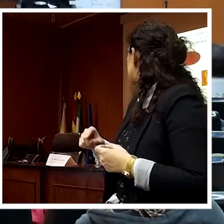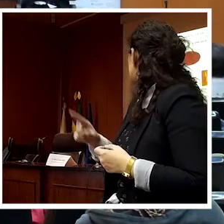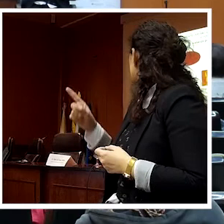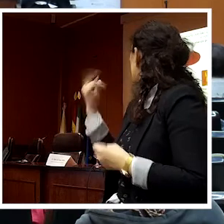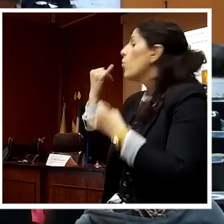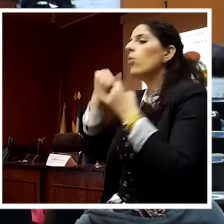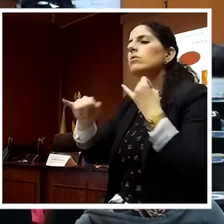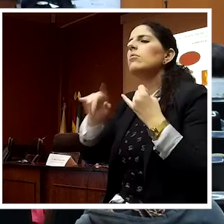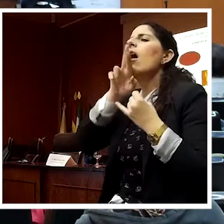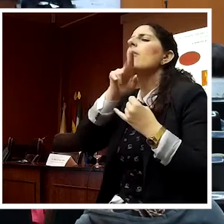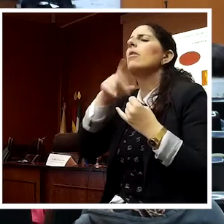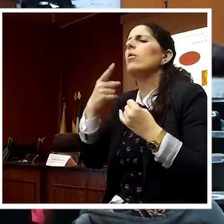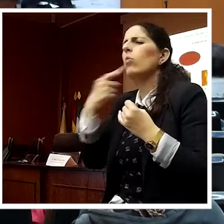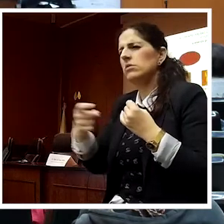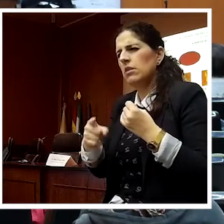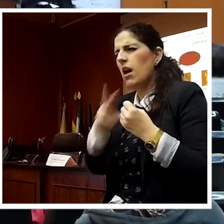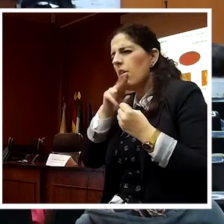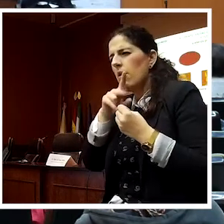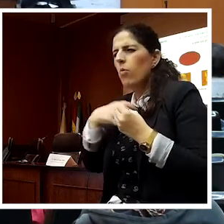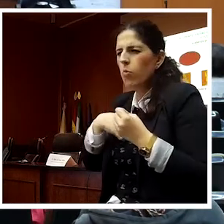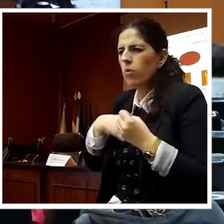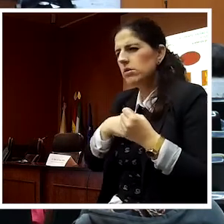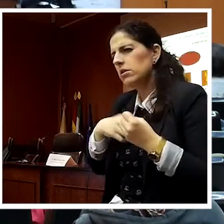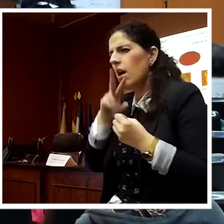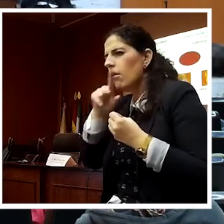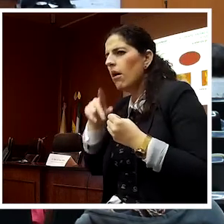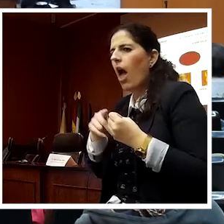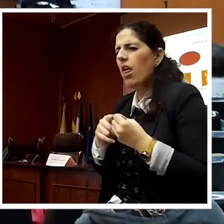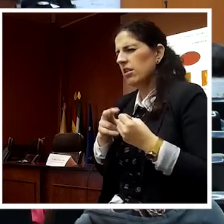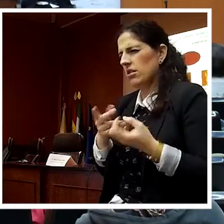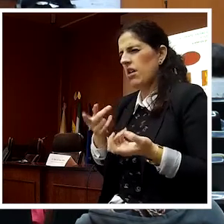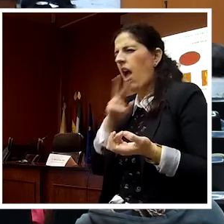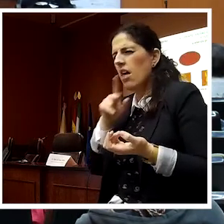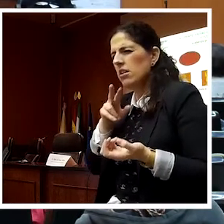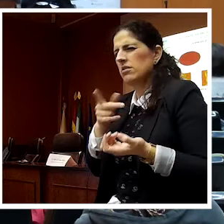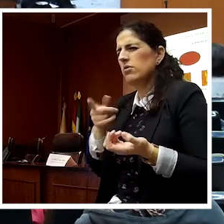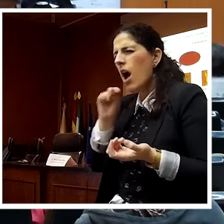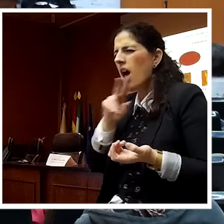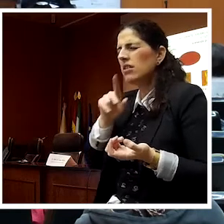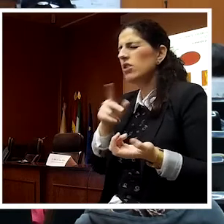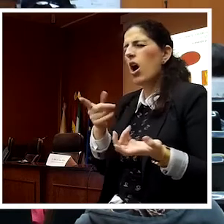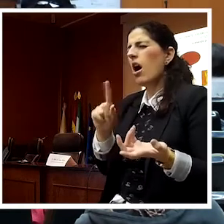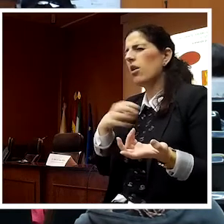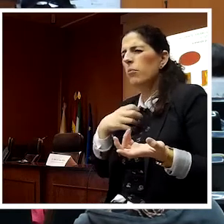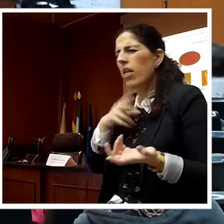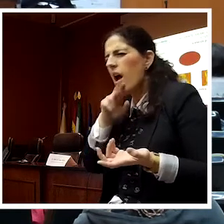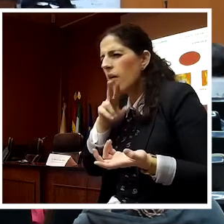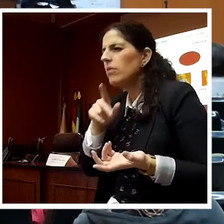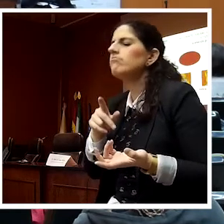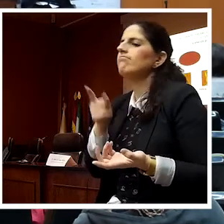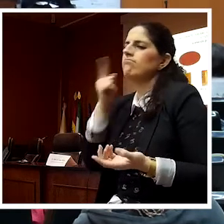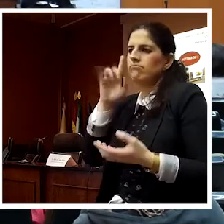Y dificultad, empieza a hablar raro. ¿Bien? No habla, no intenta hablar y no sabe expresarse.